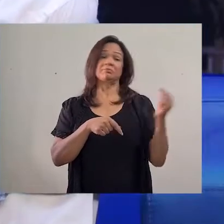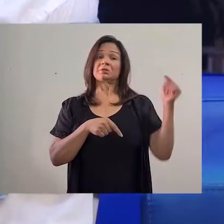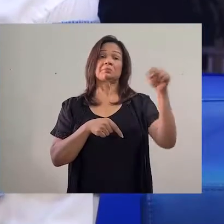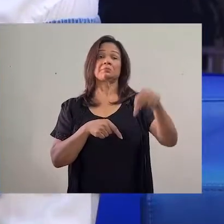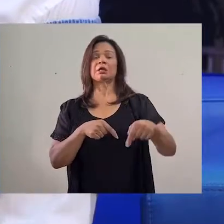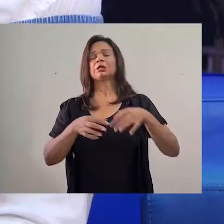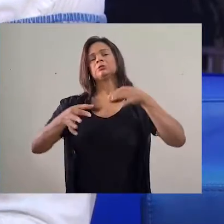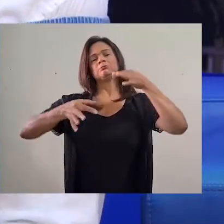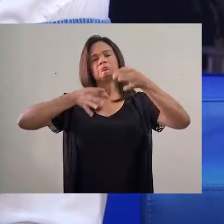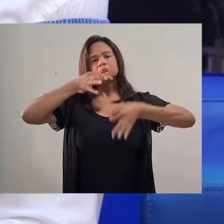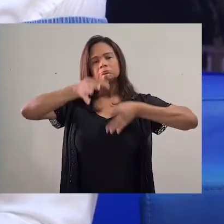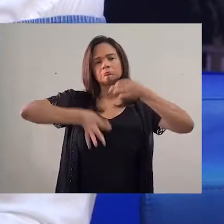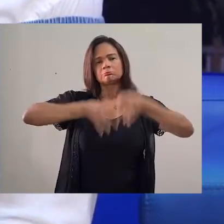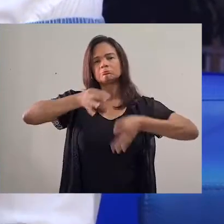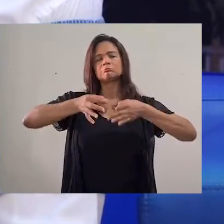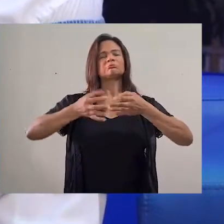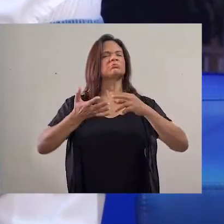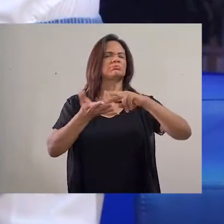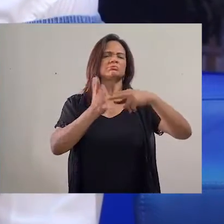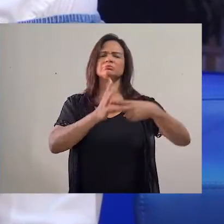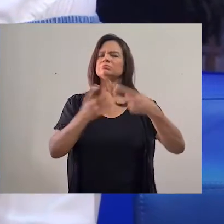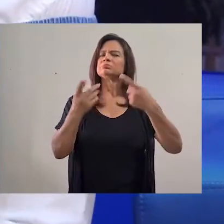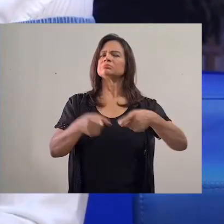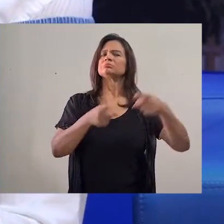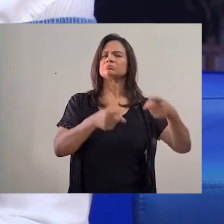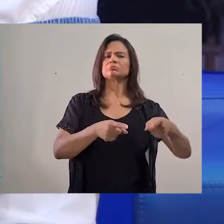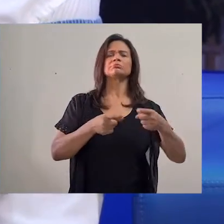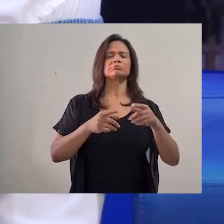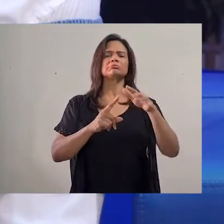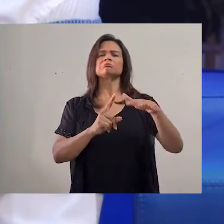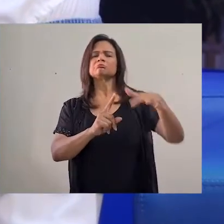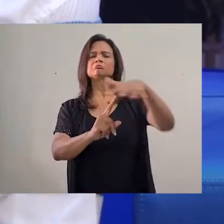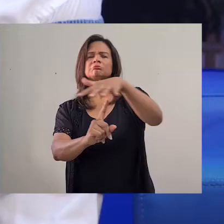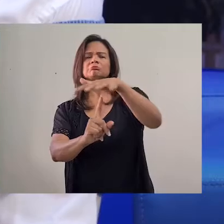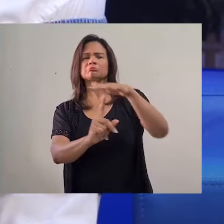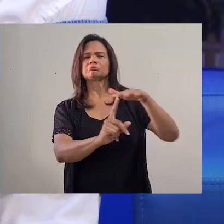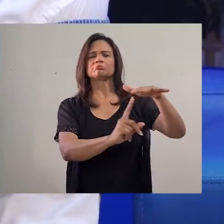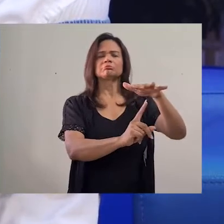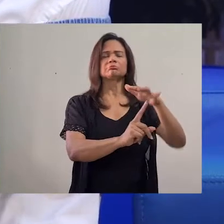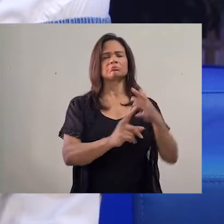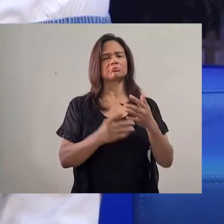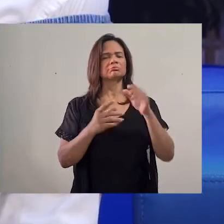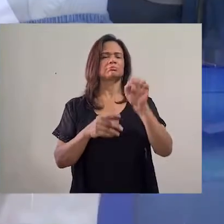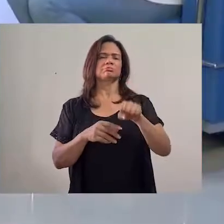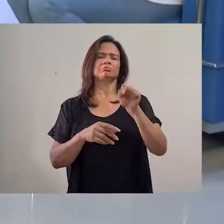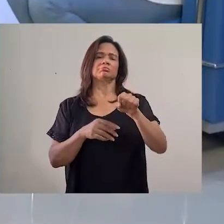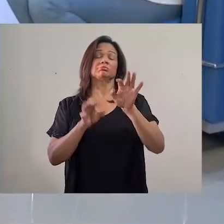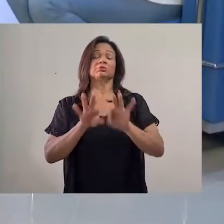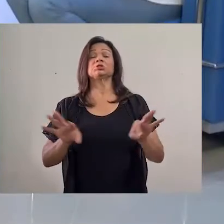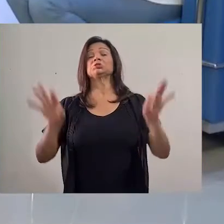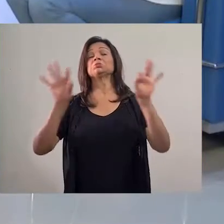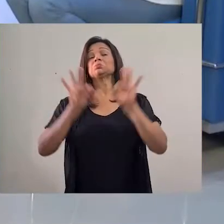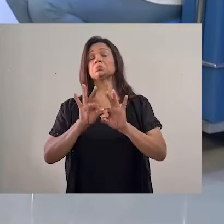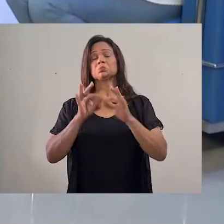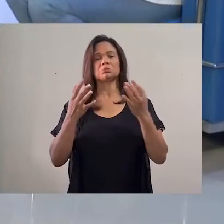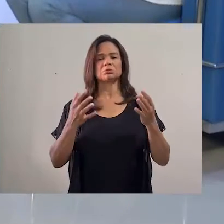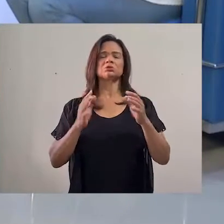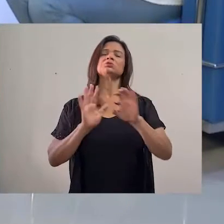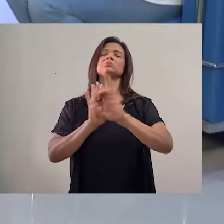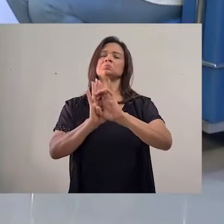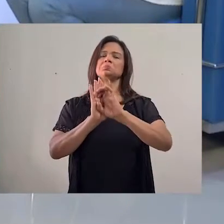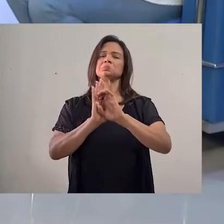tiempo de venir a explicar qué sucede en estos entornos? Es de gran